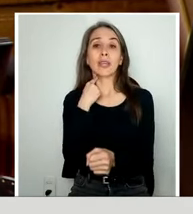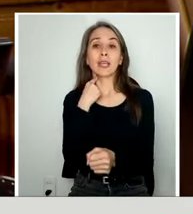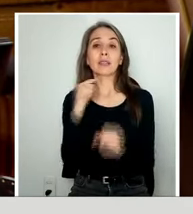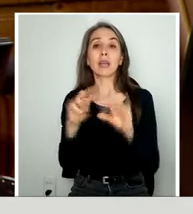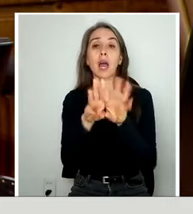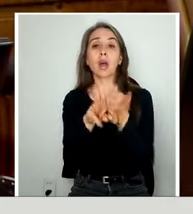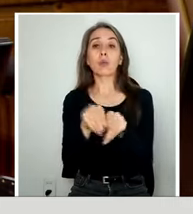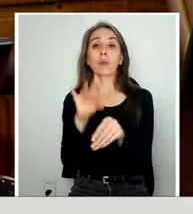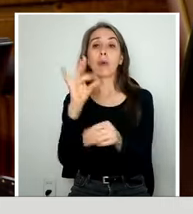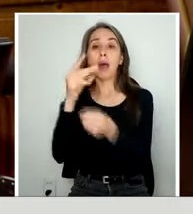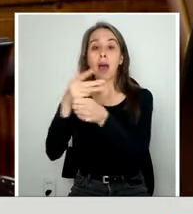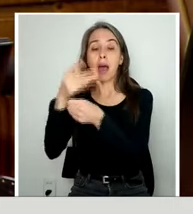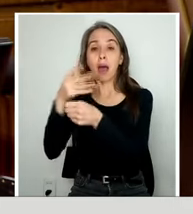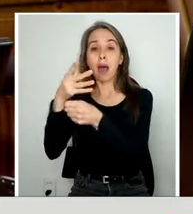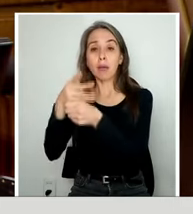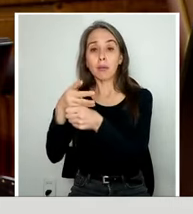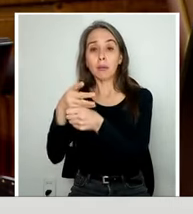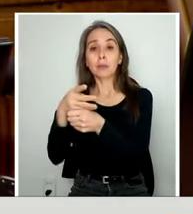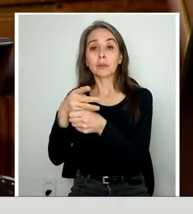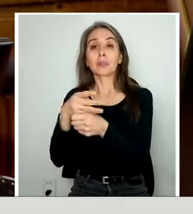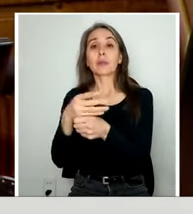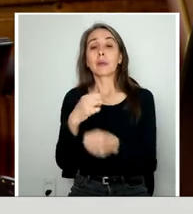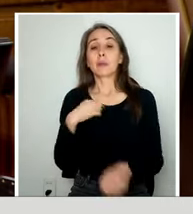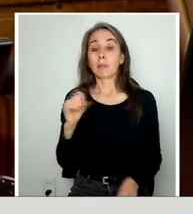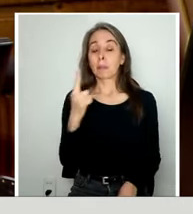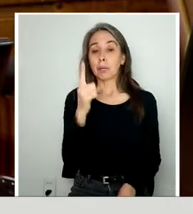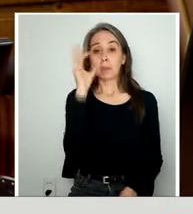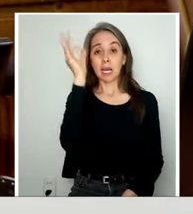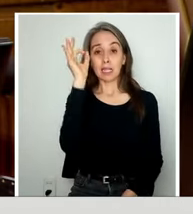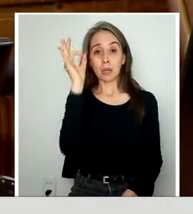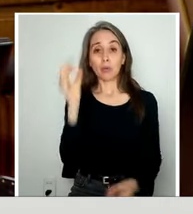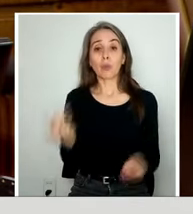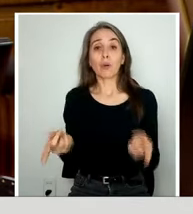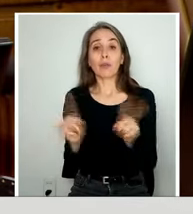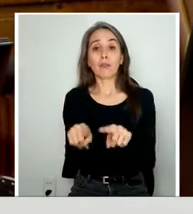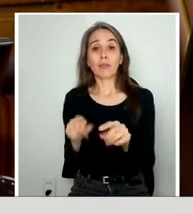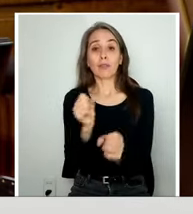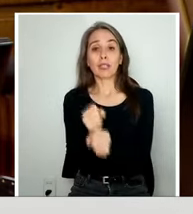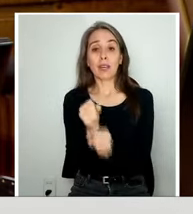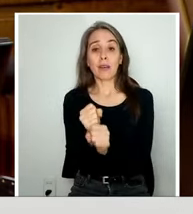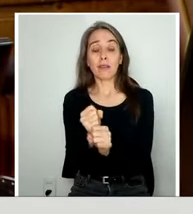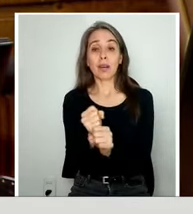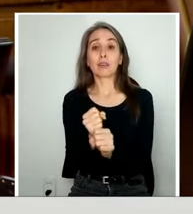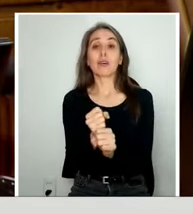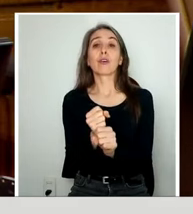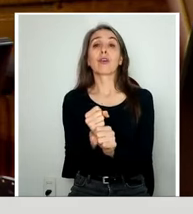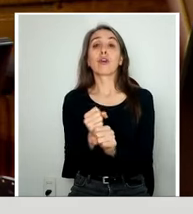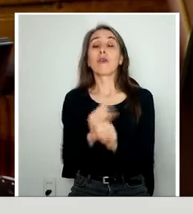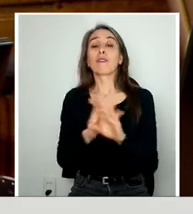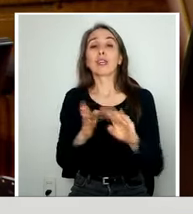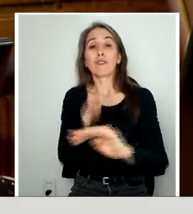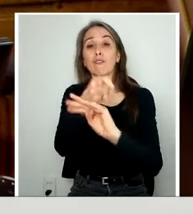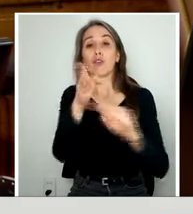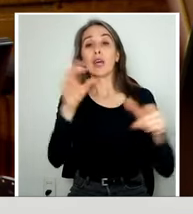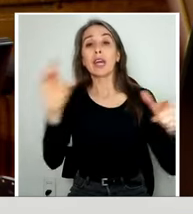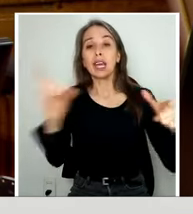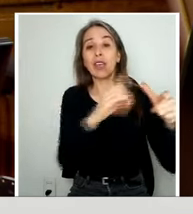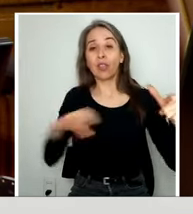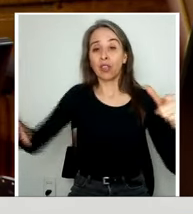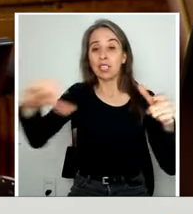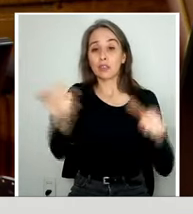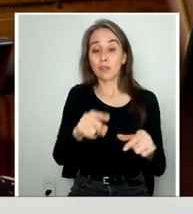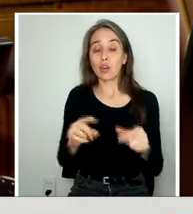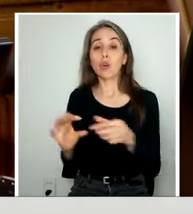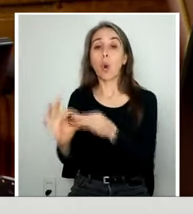adulto mayor una de mis primeras reuniones al retomar este trabajo legislativo distrital fue reunirme con uniones comunales de nuestra región